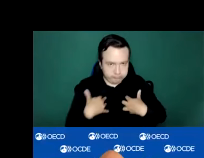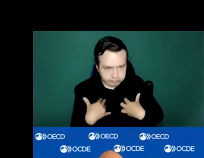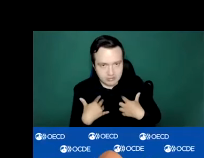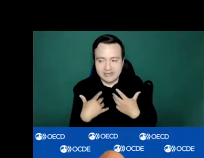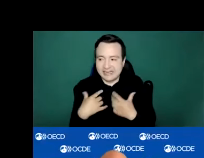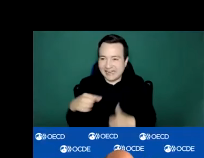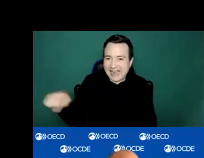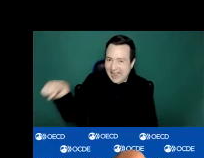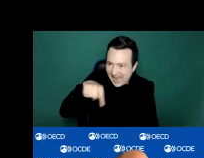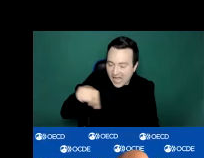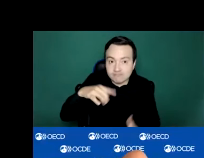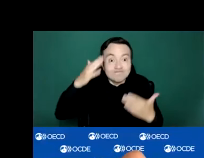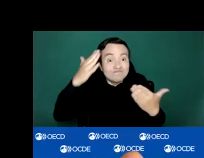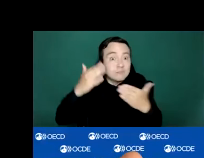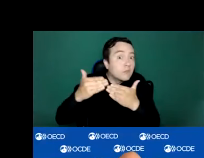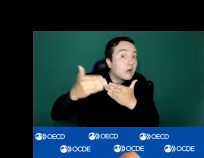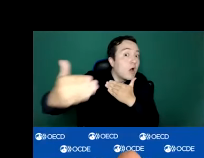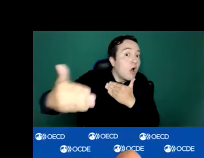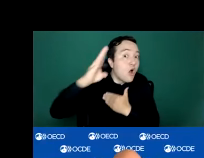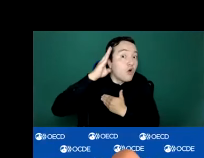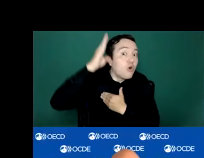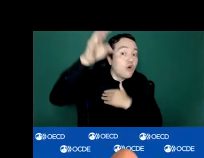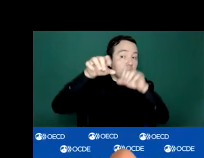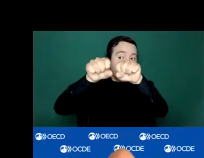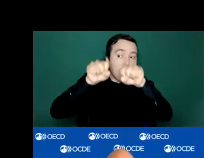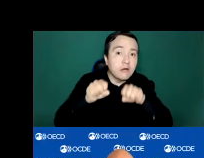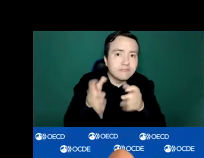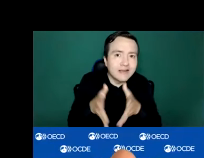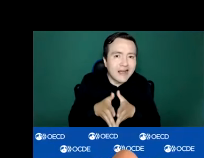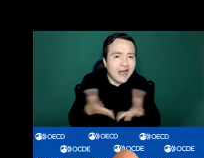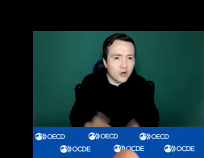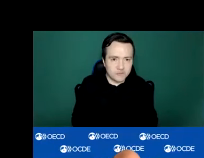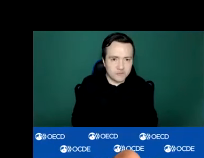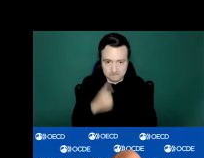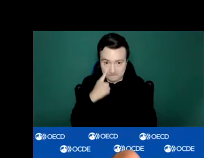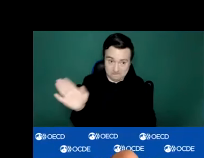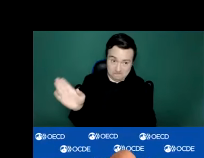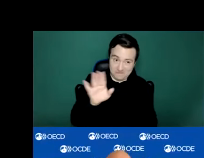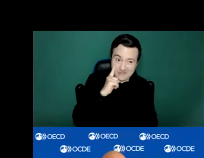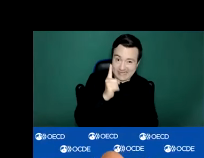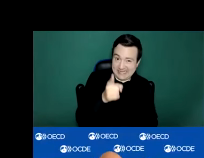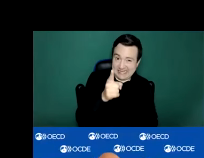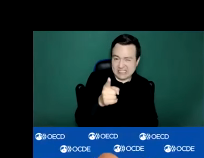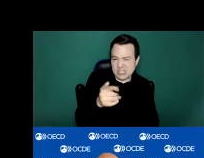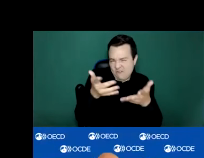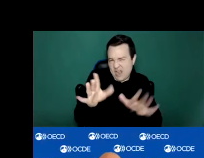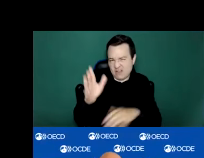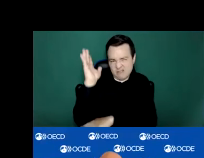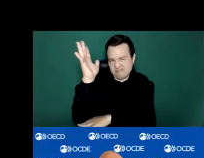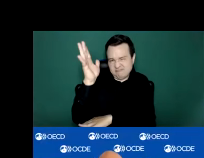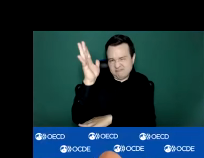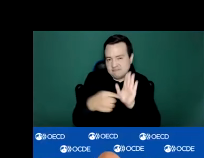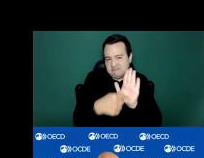Y avanzando, me gustaría mostrar esta diapositiva para concluir mi presentación con una iniciativa que estamos